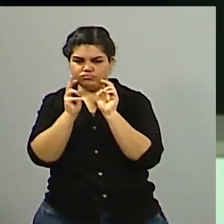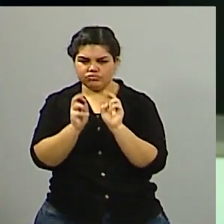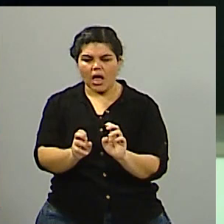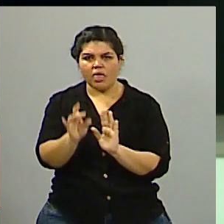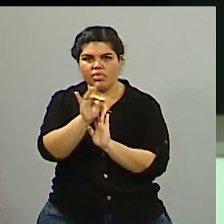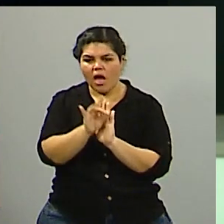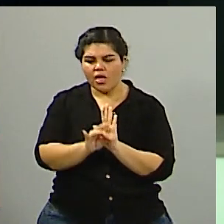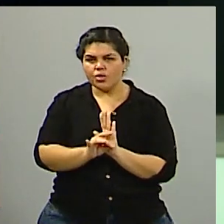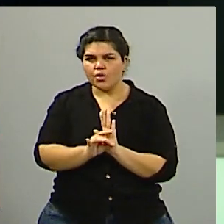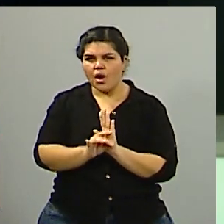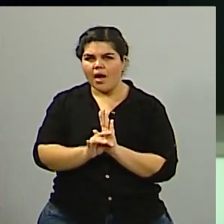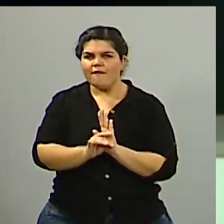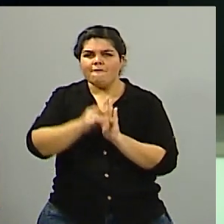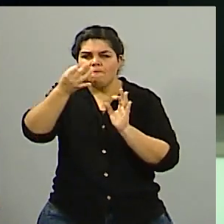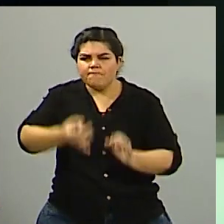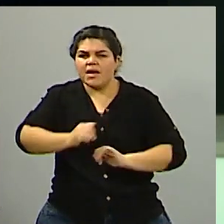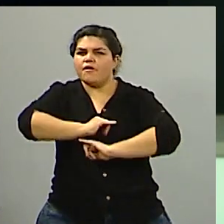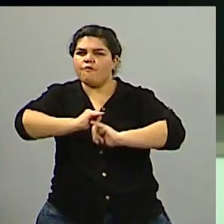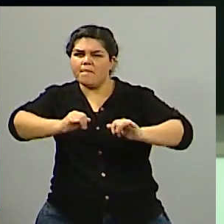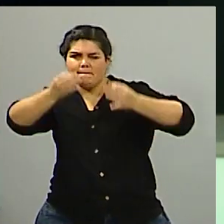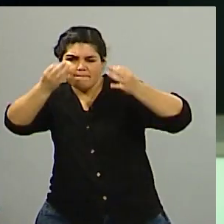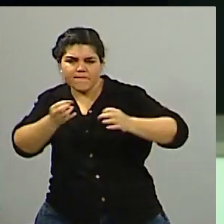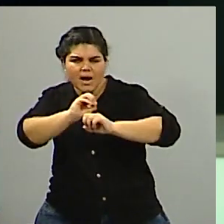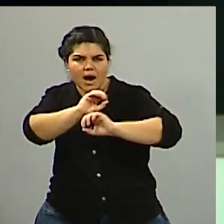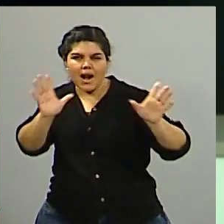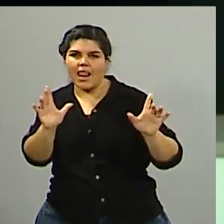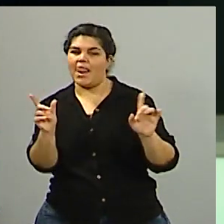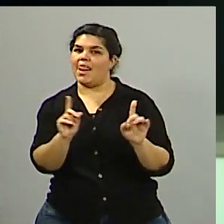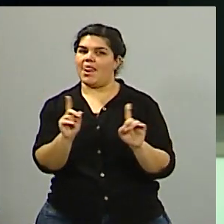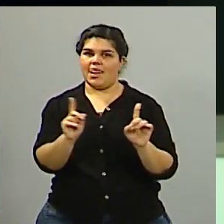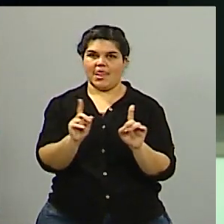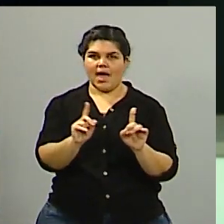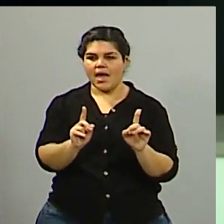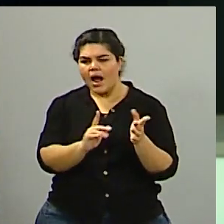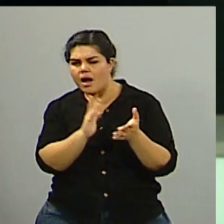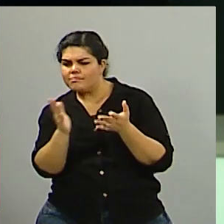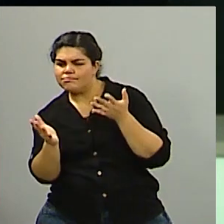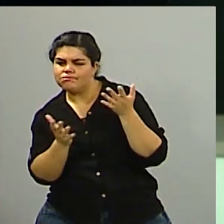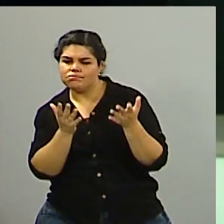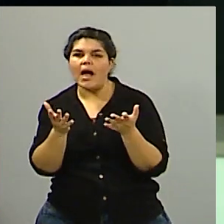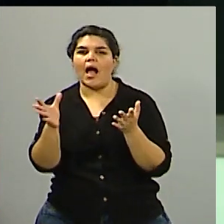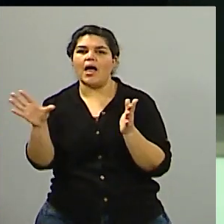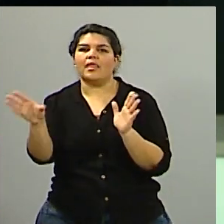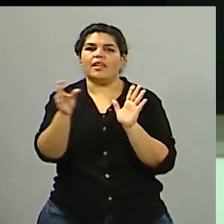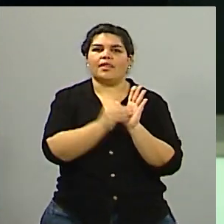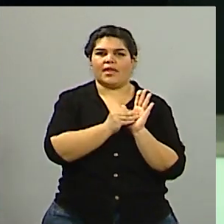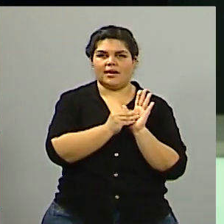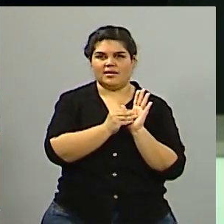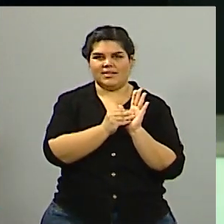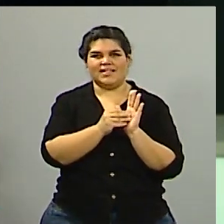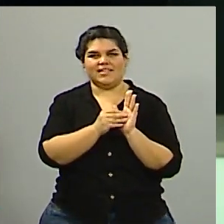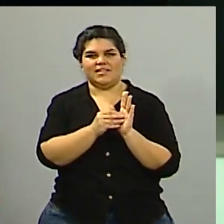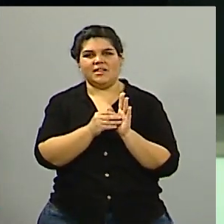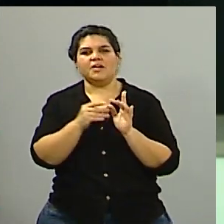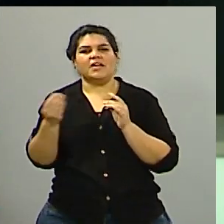específicamente en este, pero en la mayoría de los sondeos en los cuales se mide las situaciones de maltrato, lo que hace es inferirse, ¿sí?